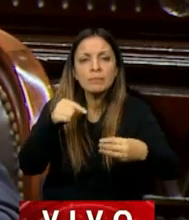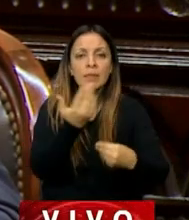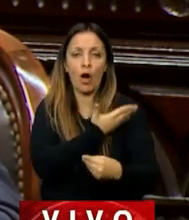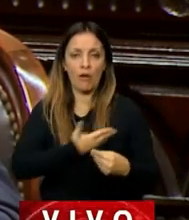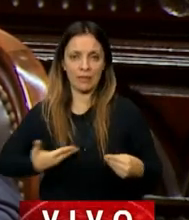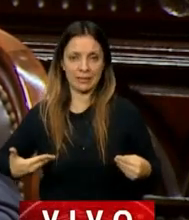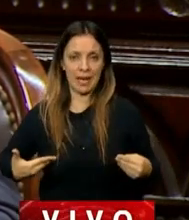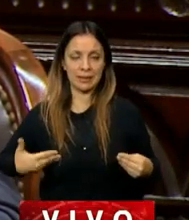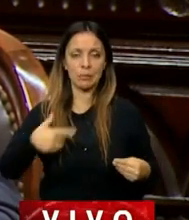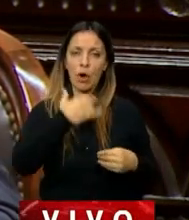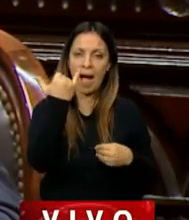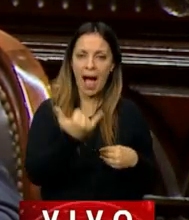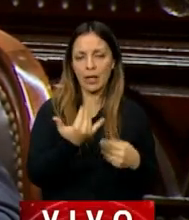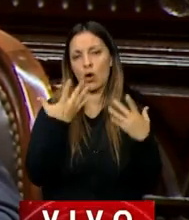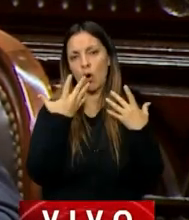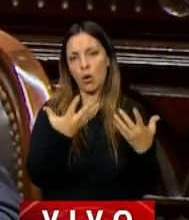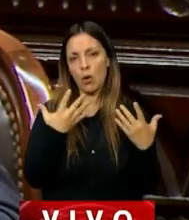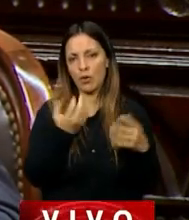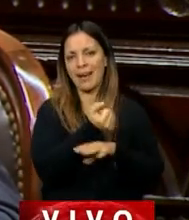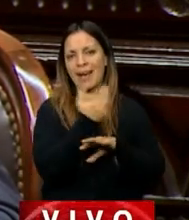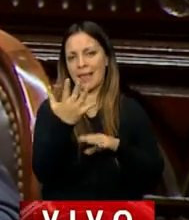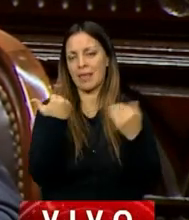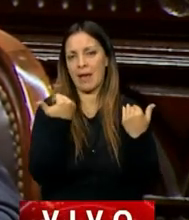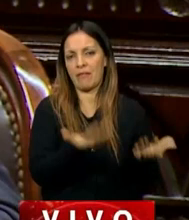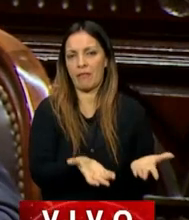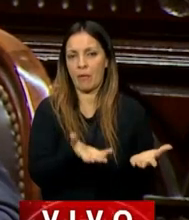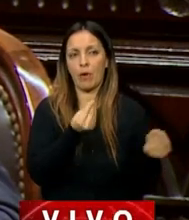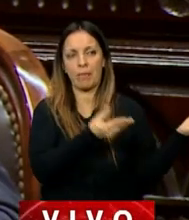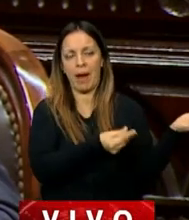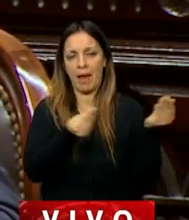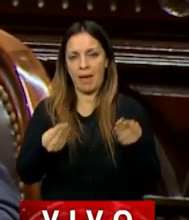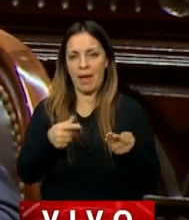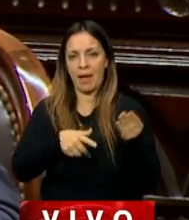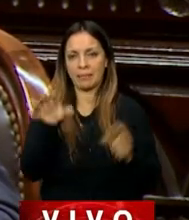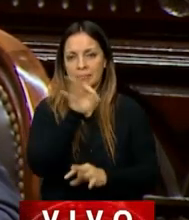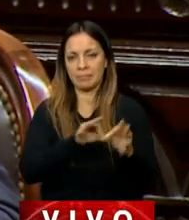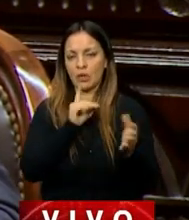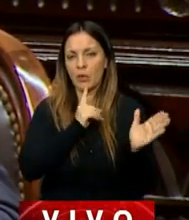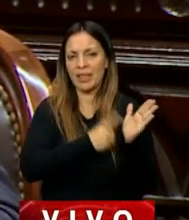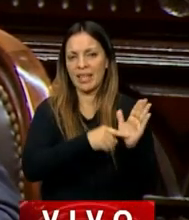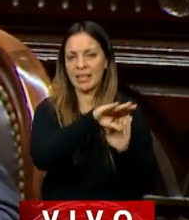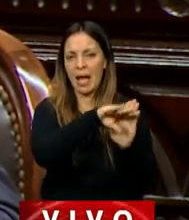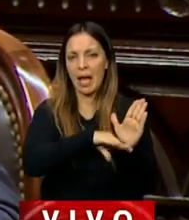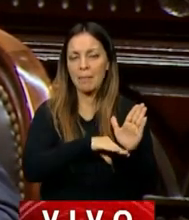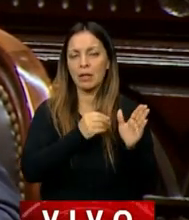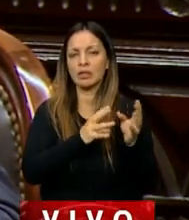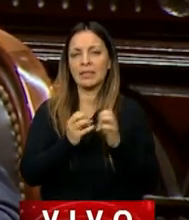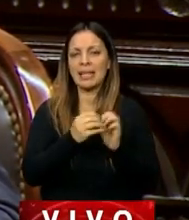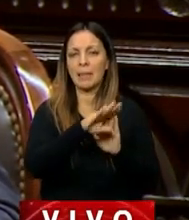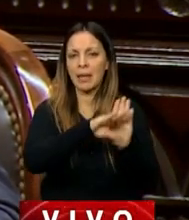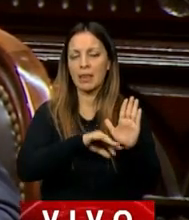tiene claramente garantizado también el número para haber traído a este recinto un dictamen con el tratamiento